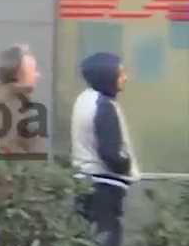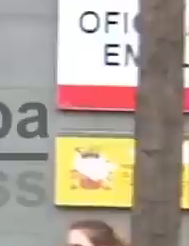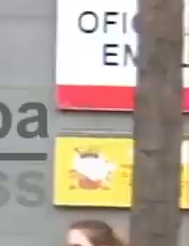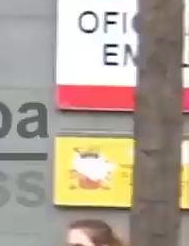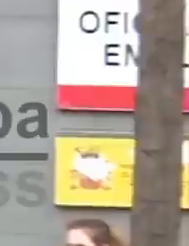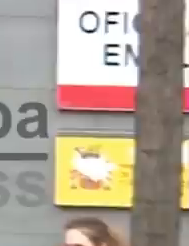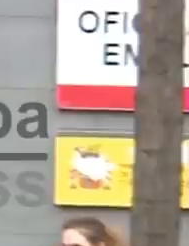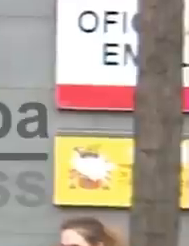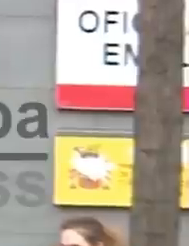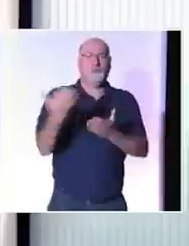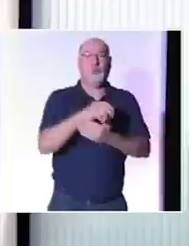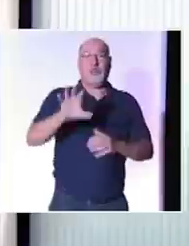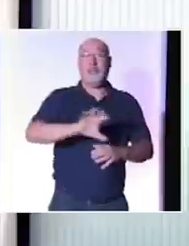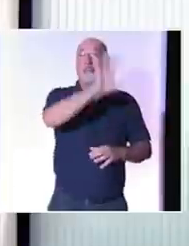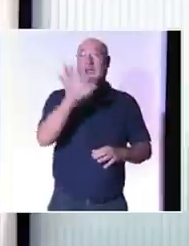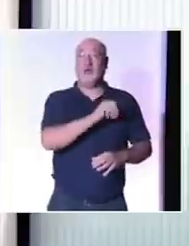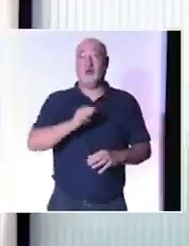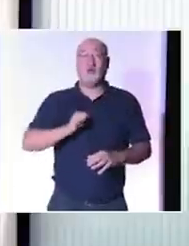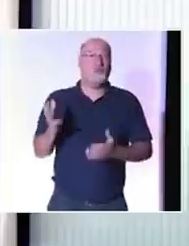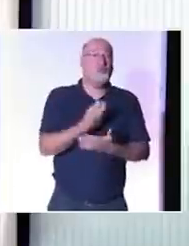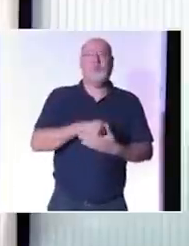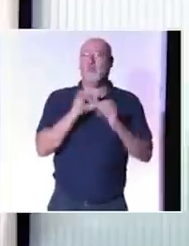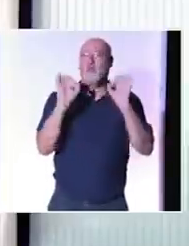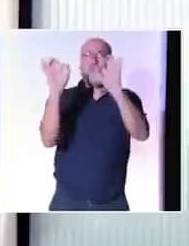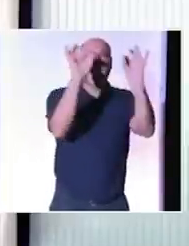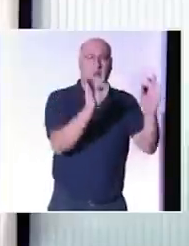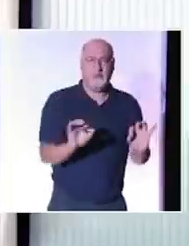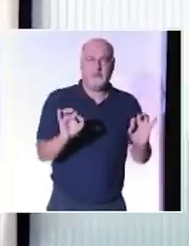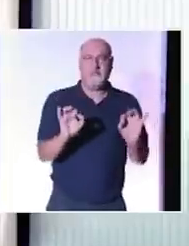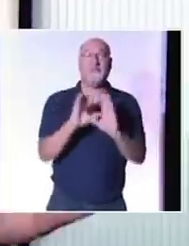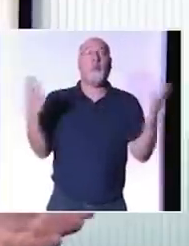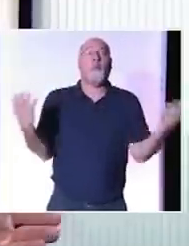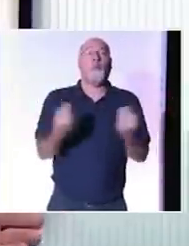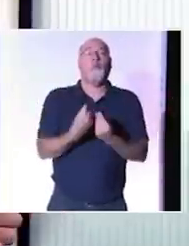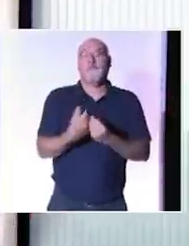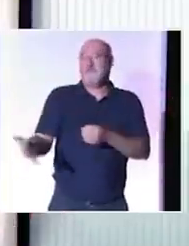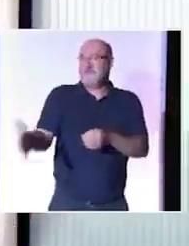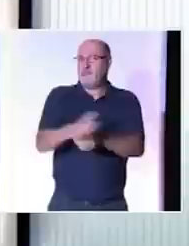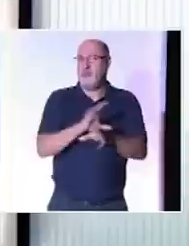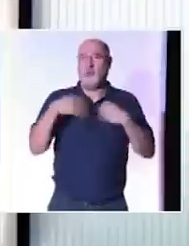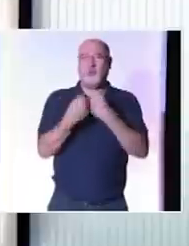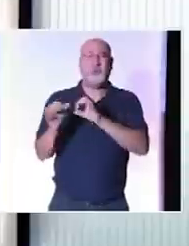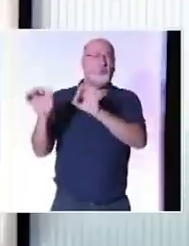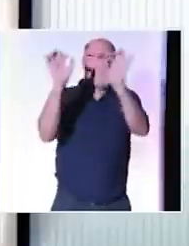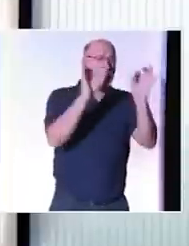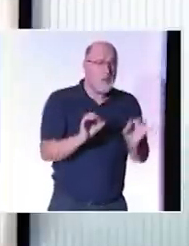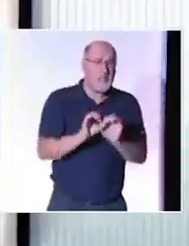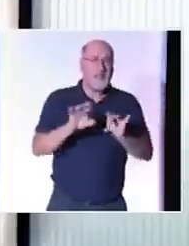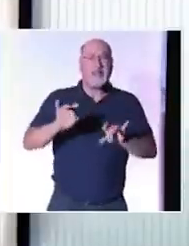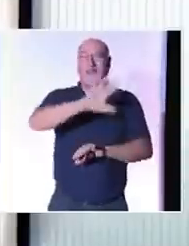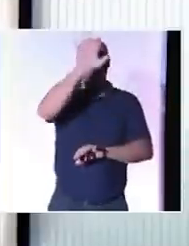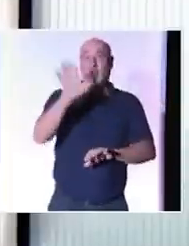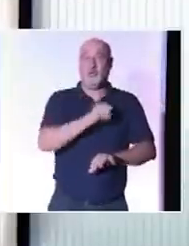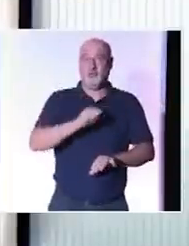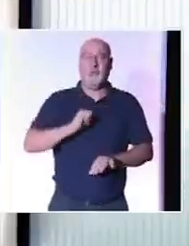hablado de 15, se ha hablado de 19, se ha hablado de 20 euros de subida del salario mínimo. Bueno, lo que va a